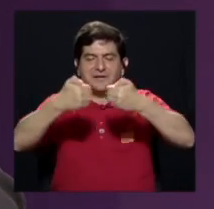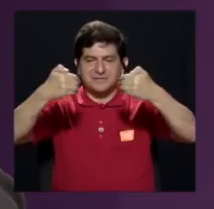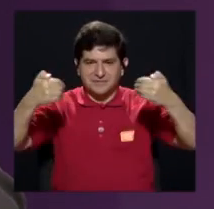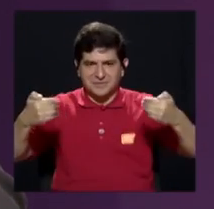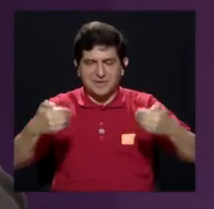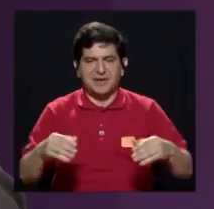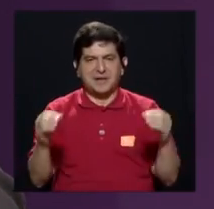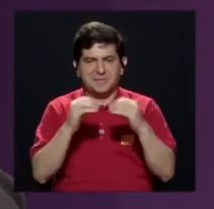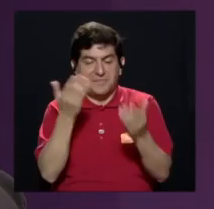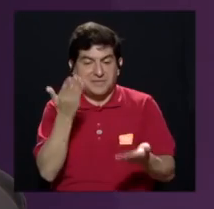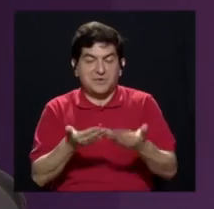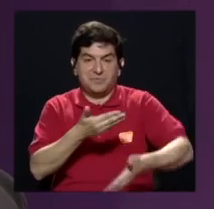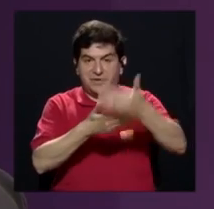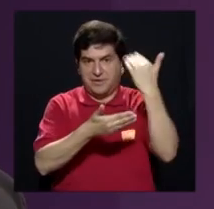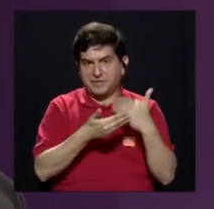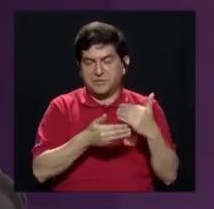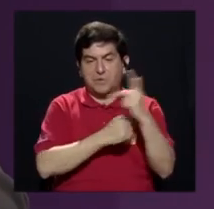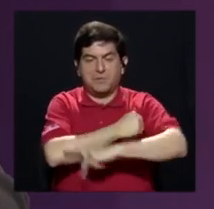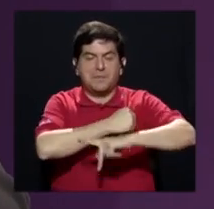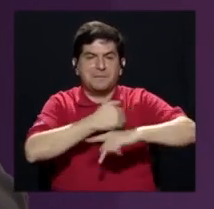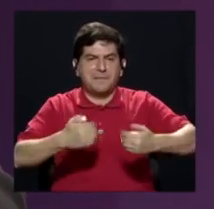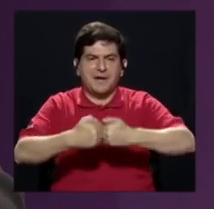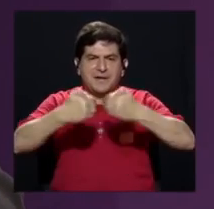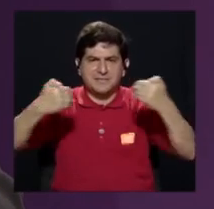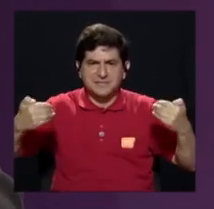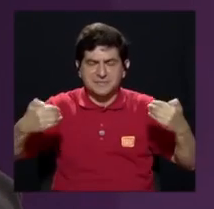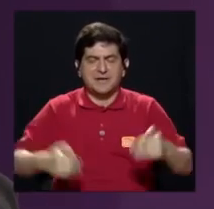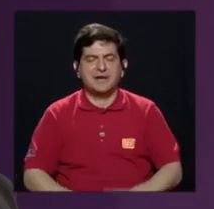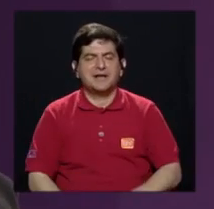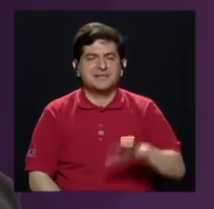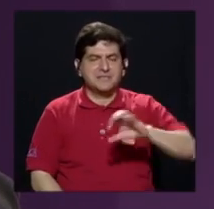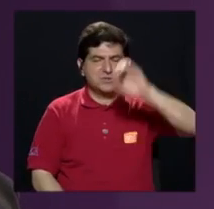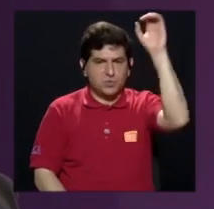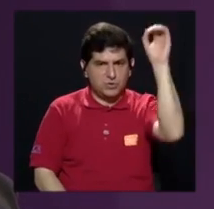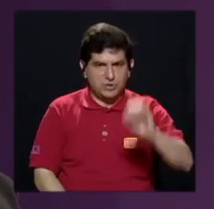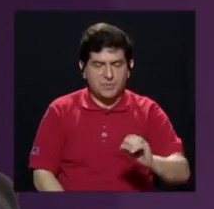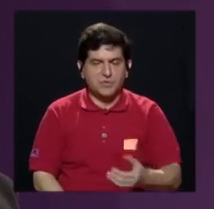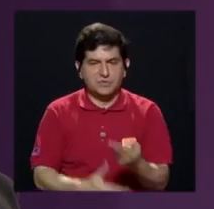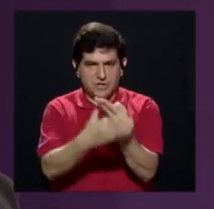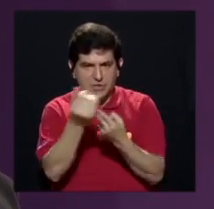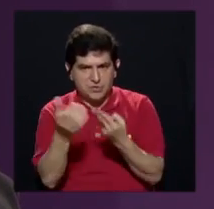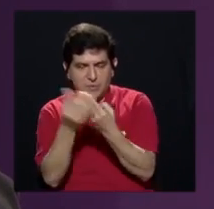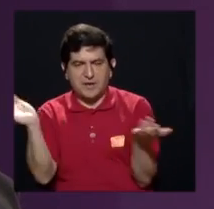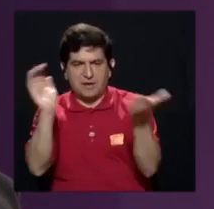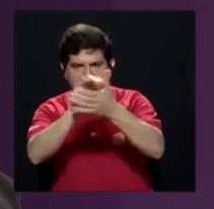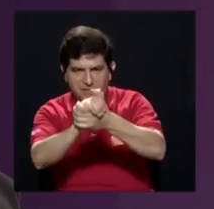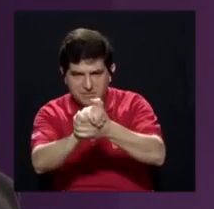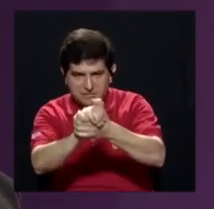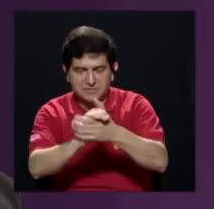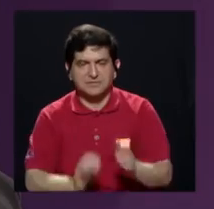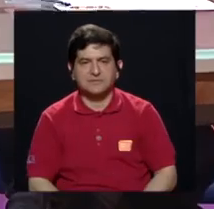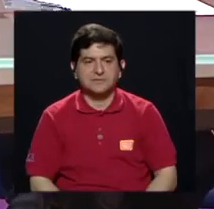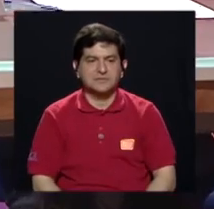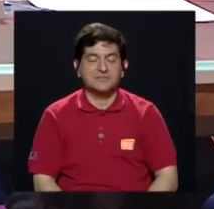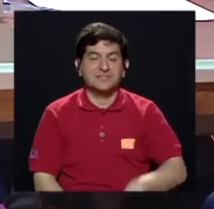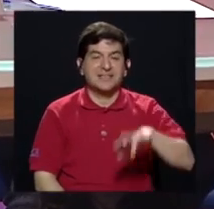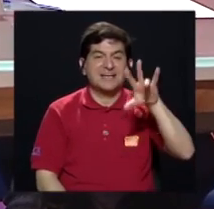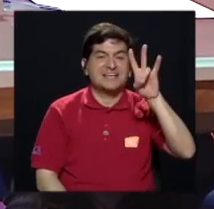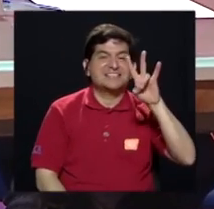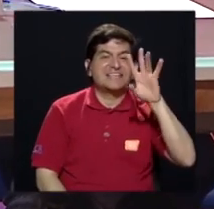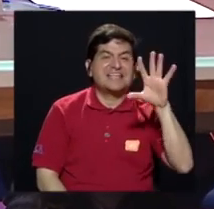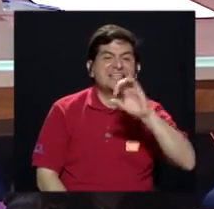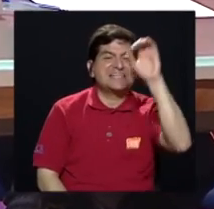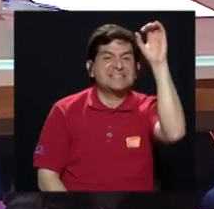es decir en un país en donde se separan más del 50 por ciento de las parejas que se casan y más del